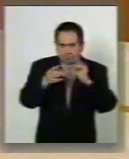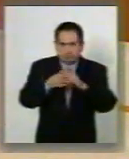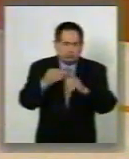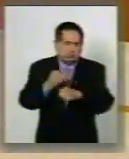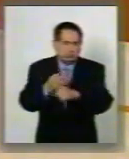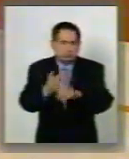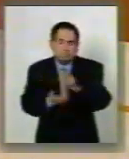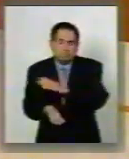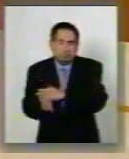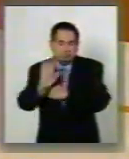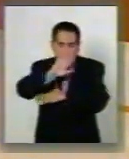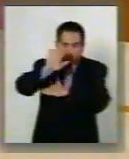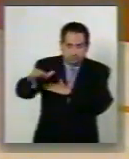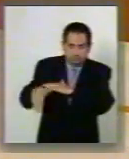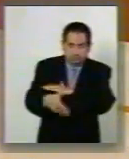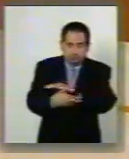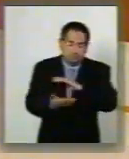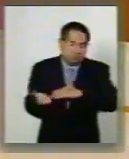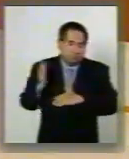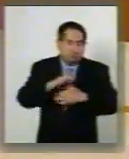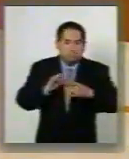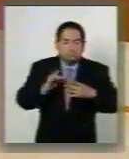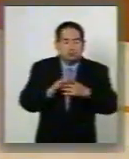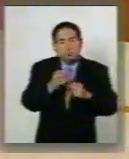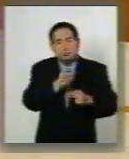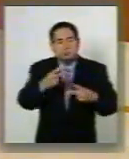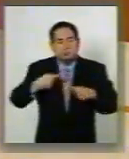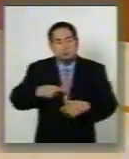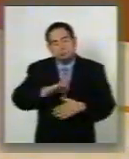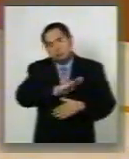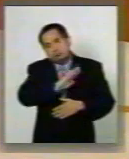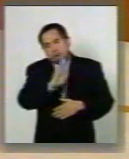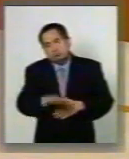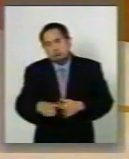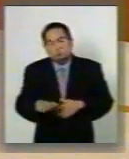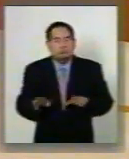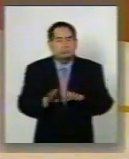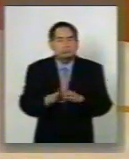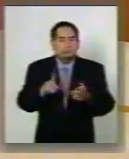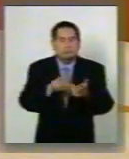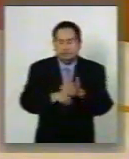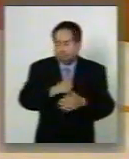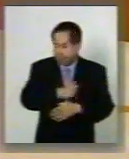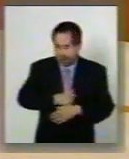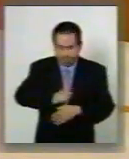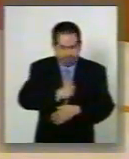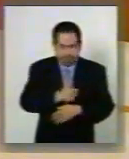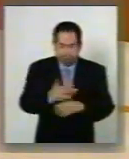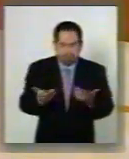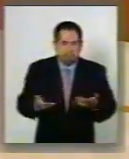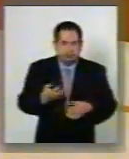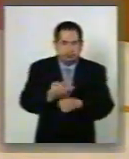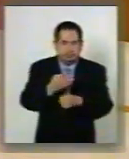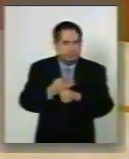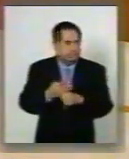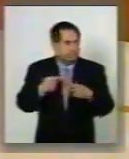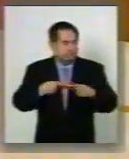larga jornada de las víctimas más lamentables de esta